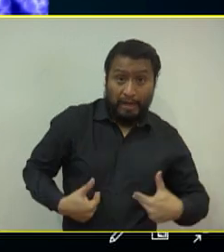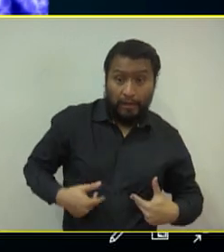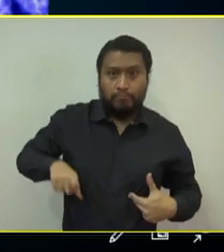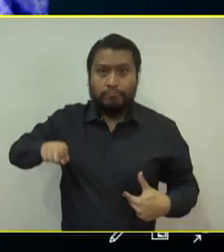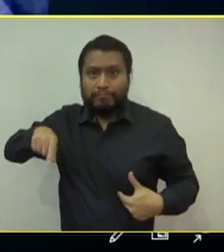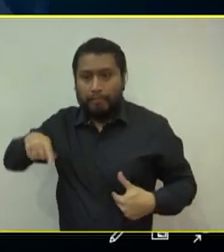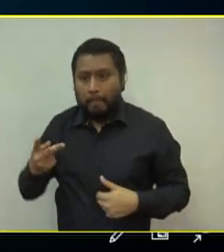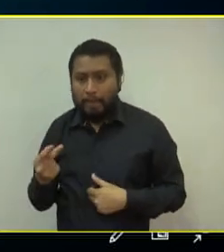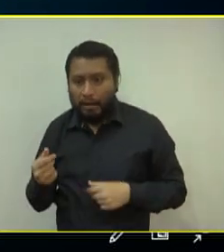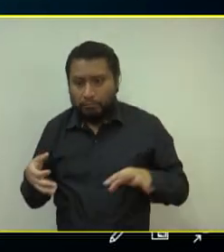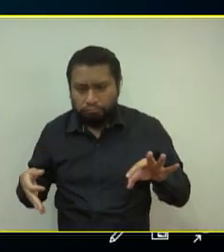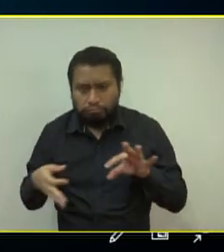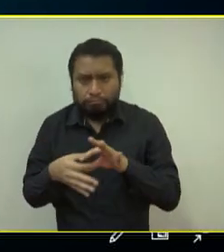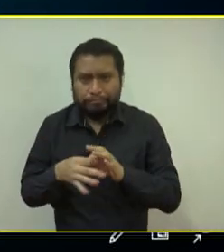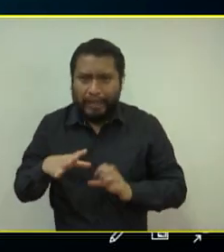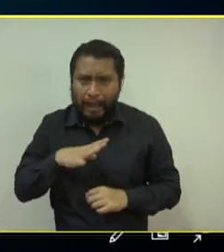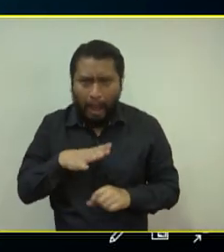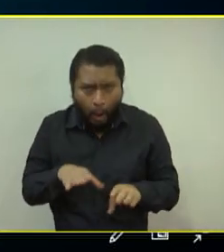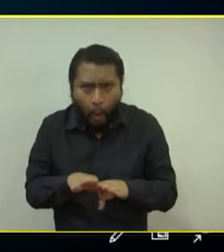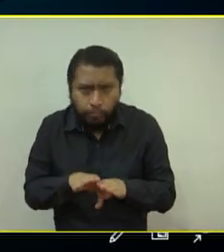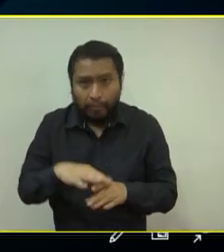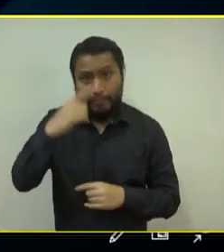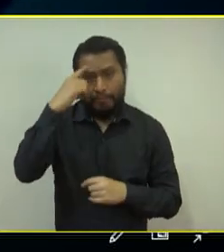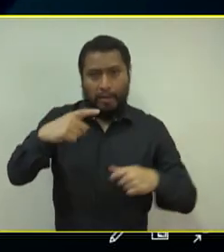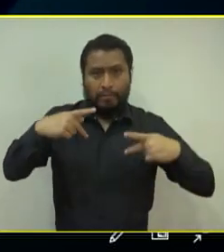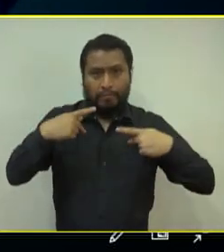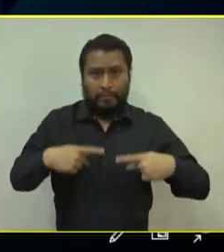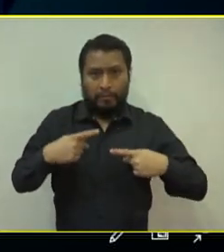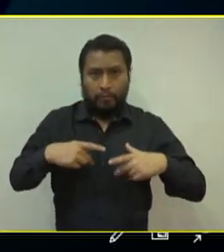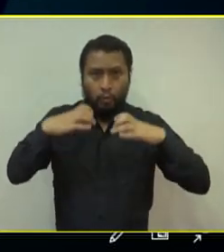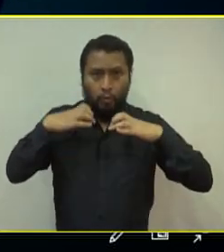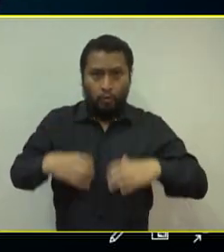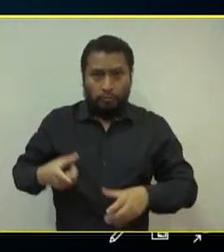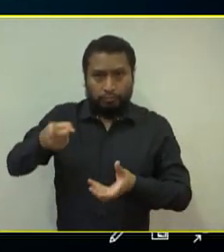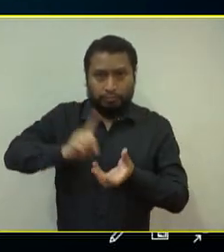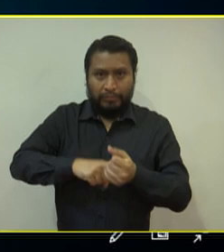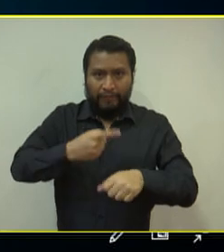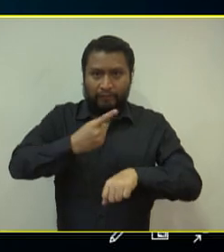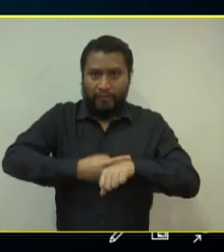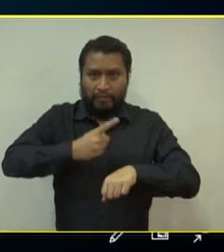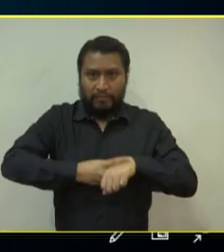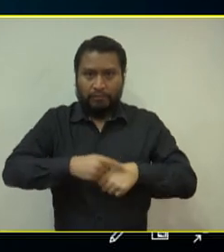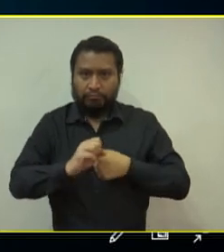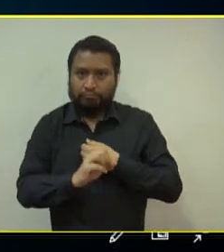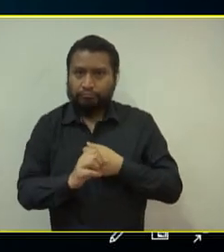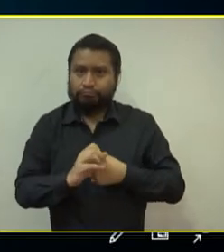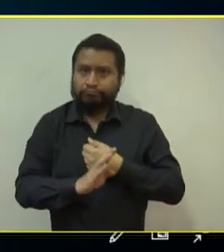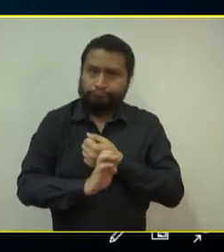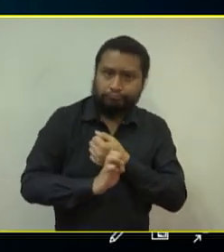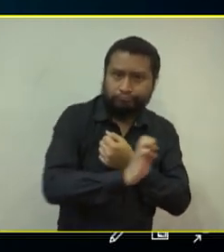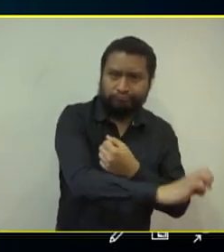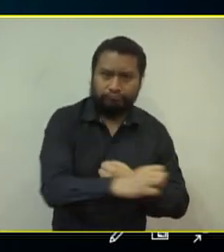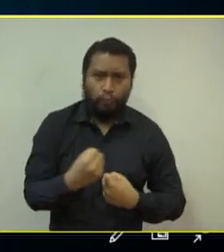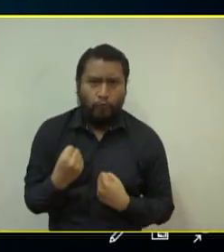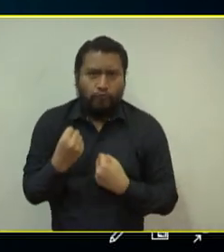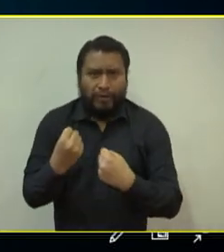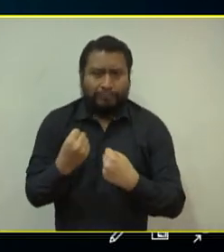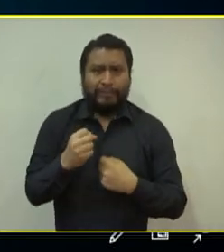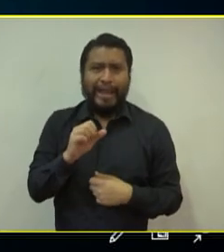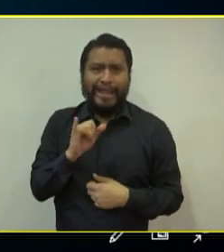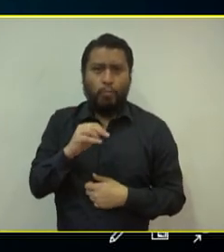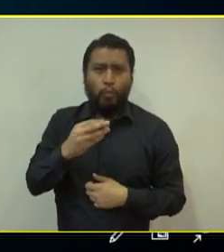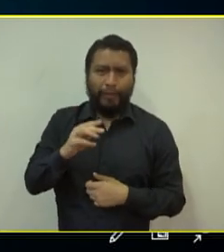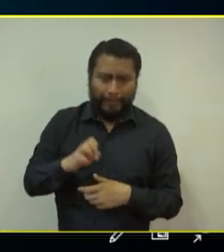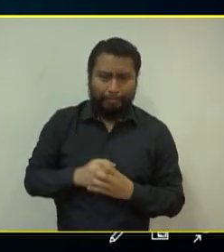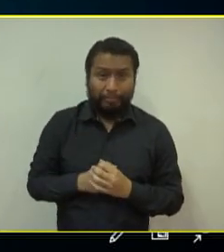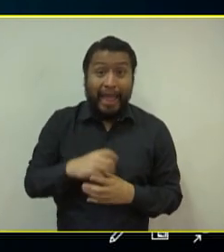la cual ayuda a fortalecer el sistema inmune de las personas. Esto a través de un sistema que engloba el tema, conformado por